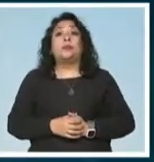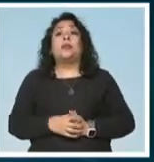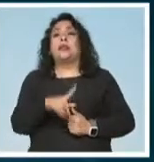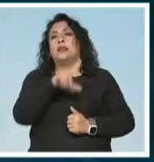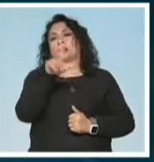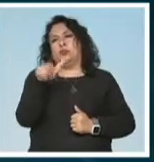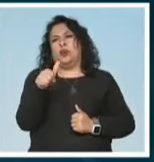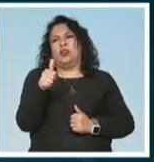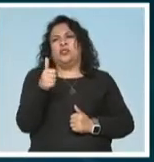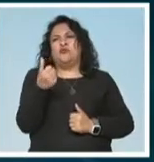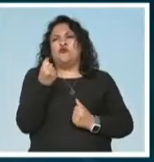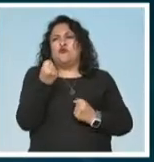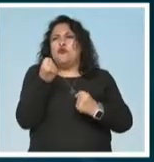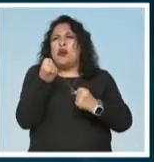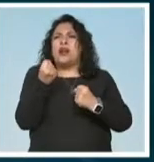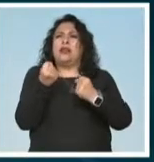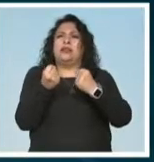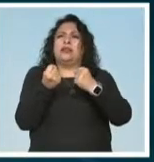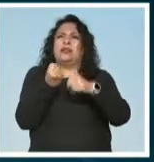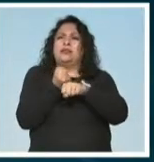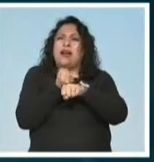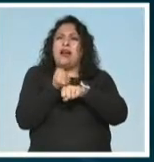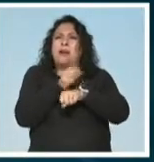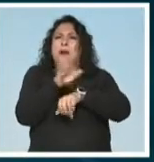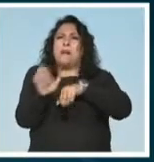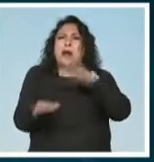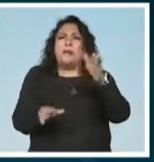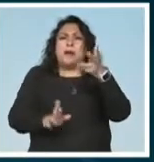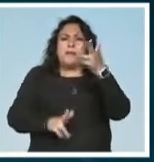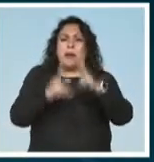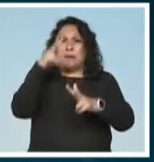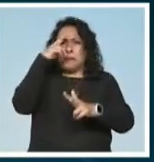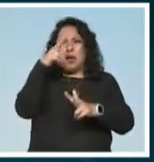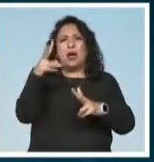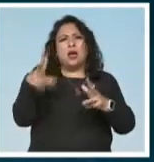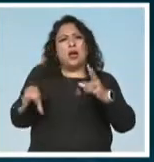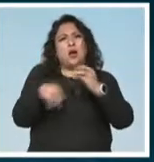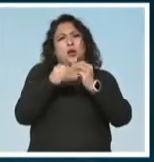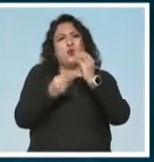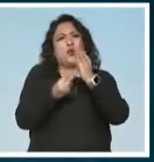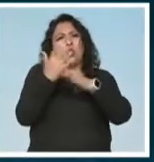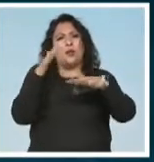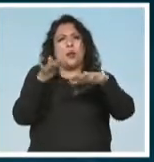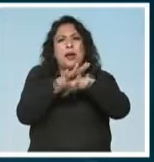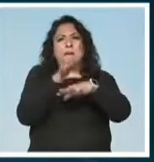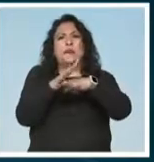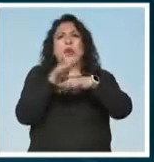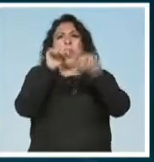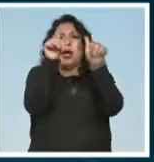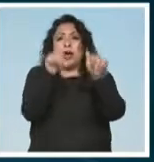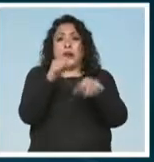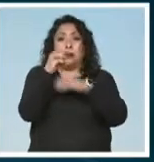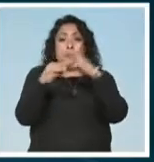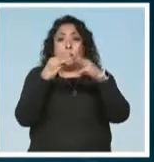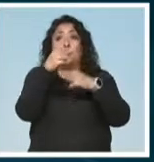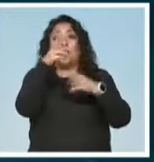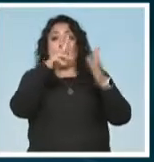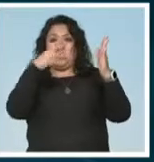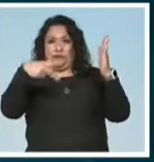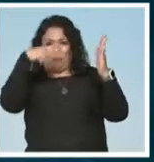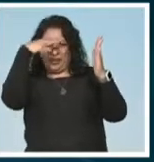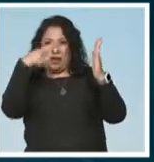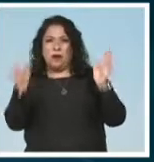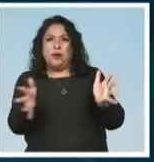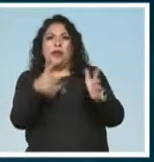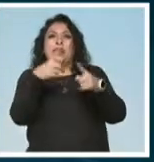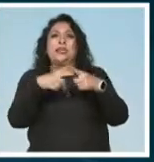Después de una sangrienta etapa de la Revolución Mexicana, sumada a las vanguardias artísticas que surgían en el mundo, llevaron a pintores mexicanos